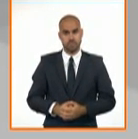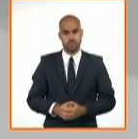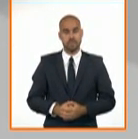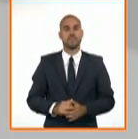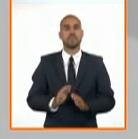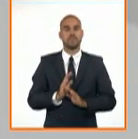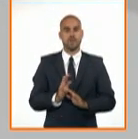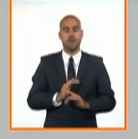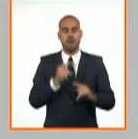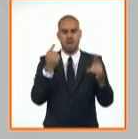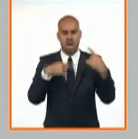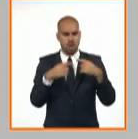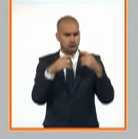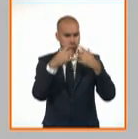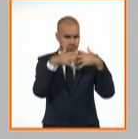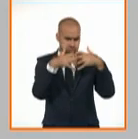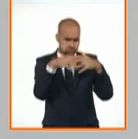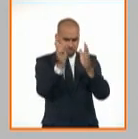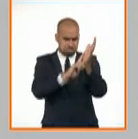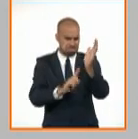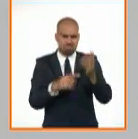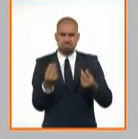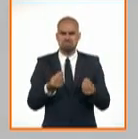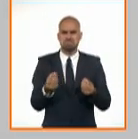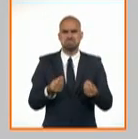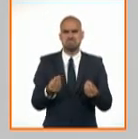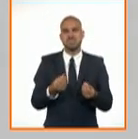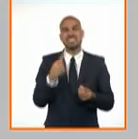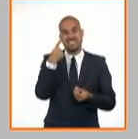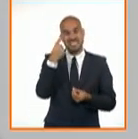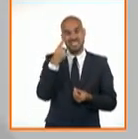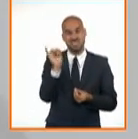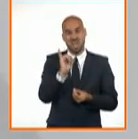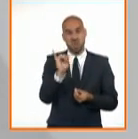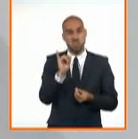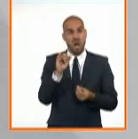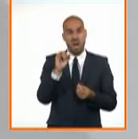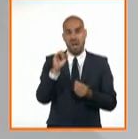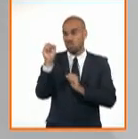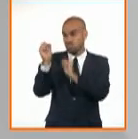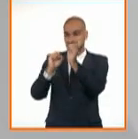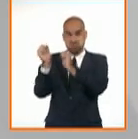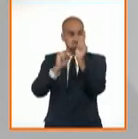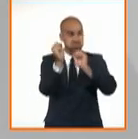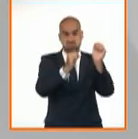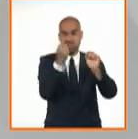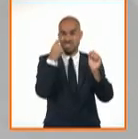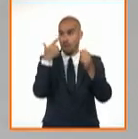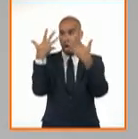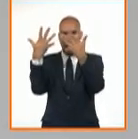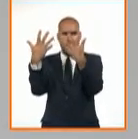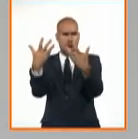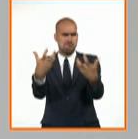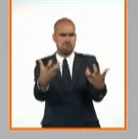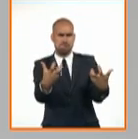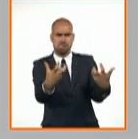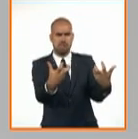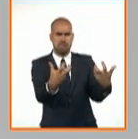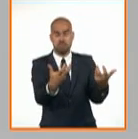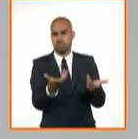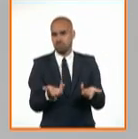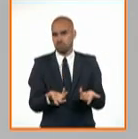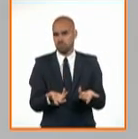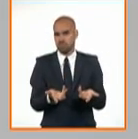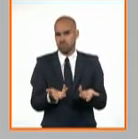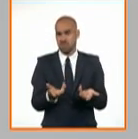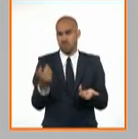tiene hoy la generación muestra un creciente deterioro nosotros los bloques técnicos que tenemos instalados en el sistema de gas son